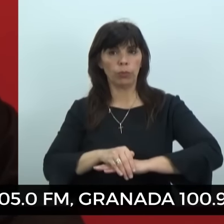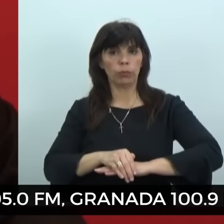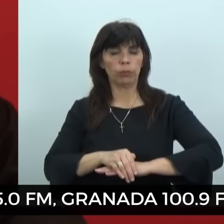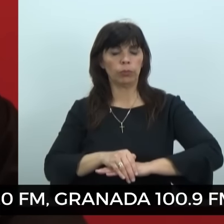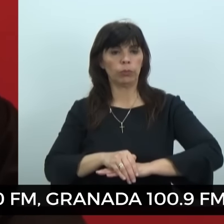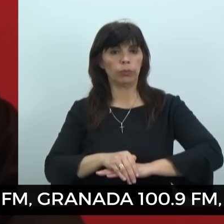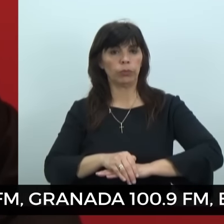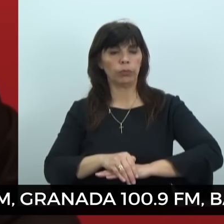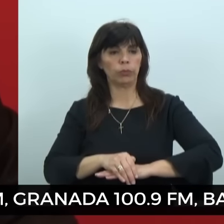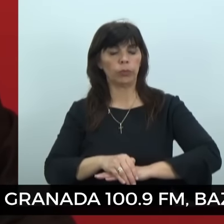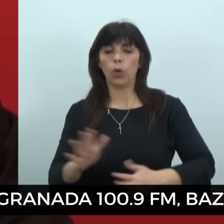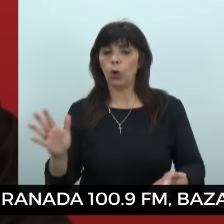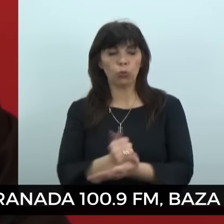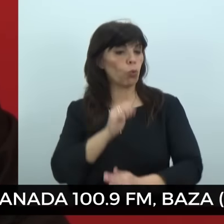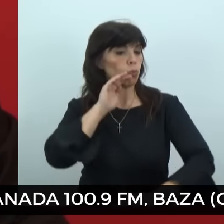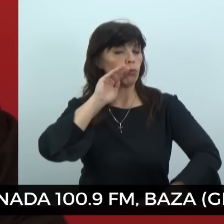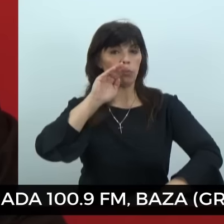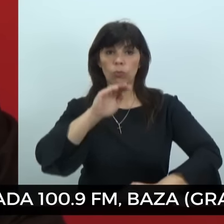Nada se quedó sin ser cumplido.